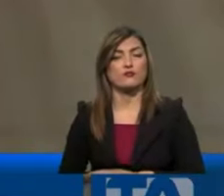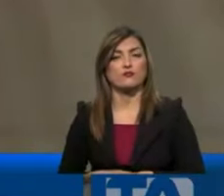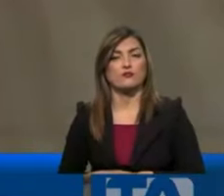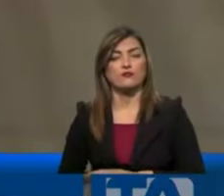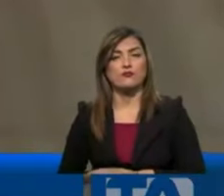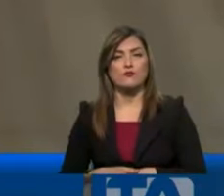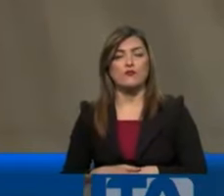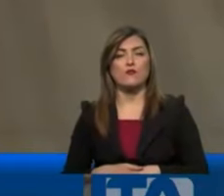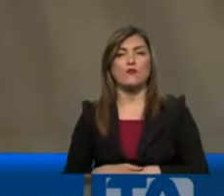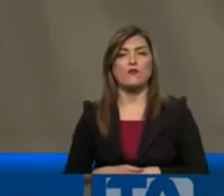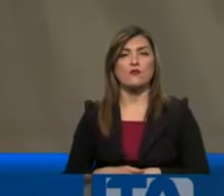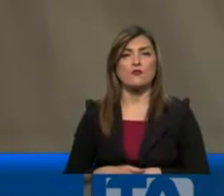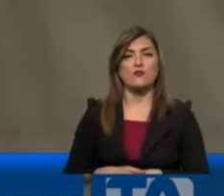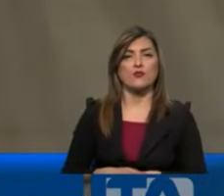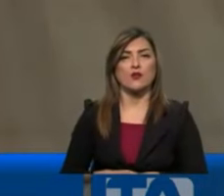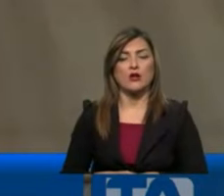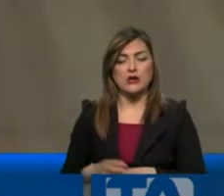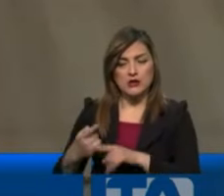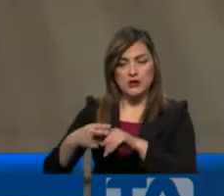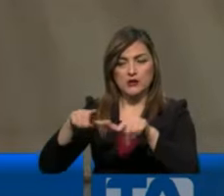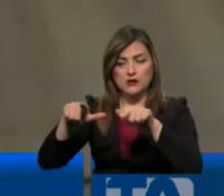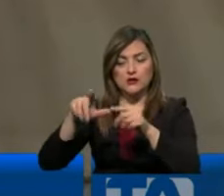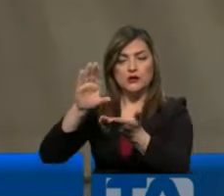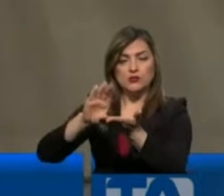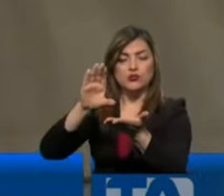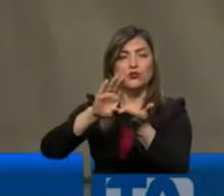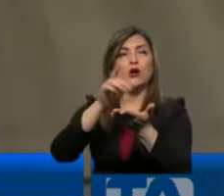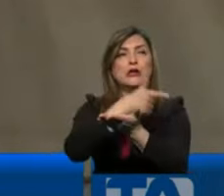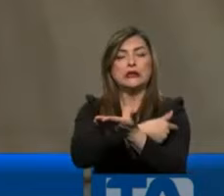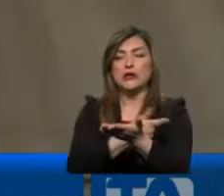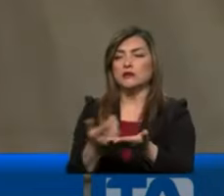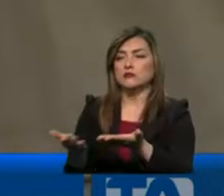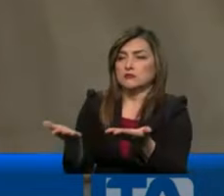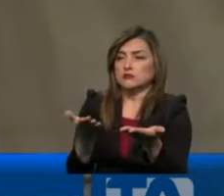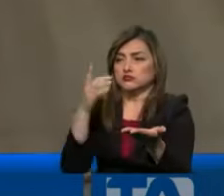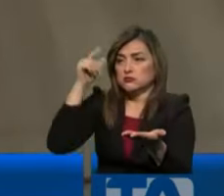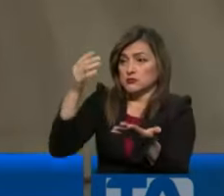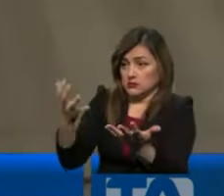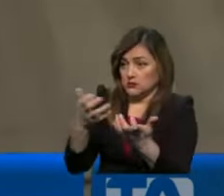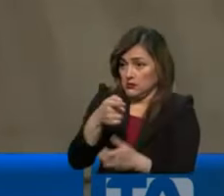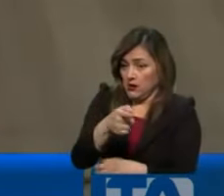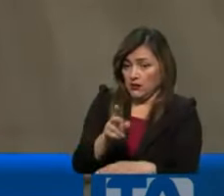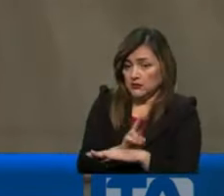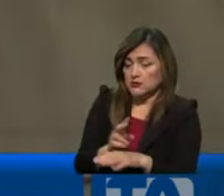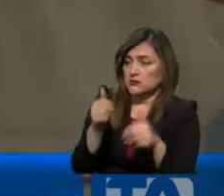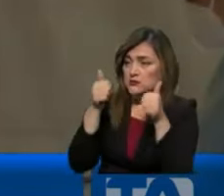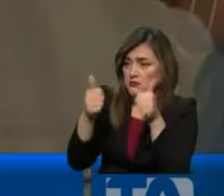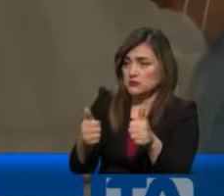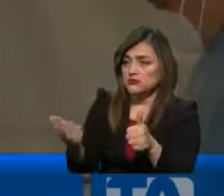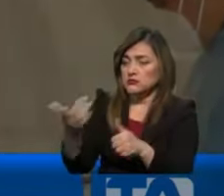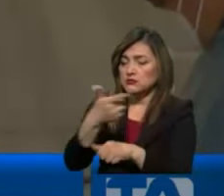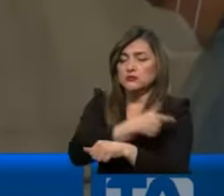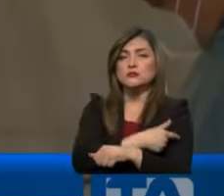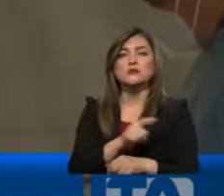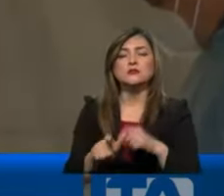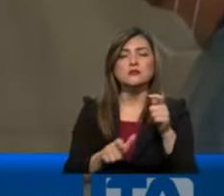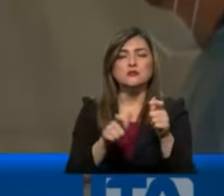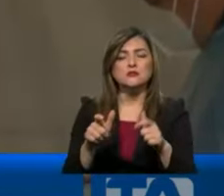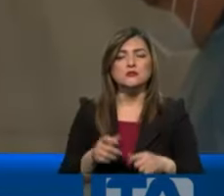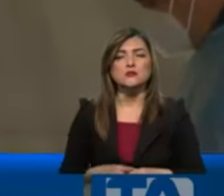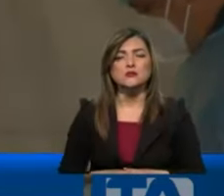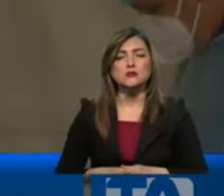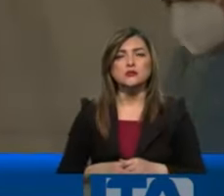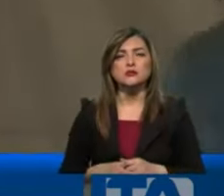disposición los puntos de vacunación que ya están, digamos, funcionando y funcionando muy bien, para que si el gobierno